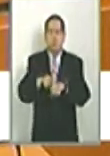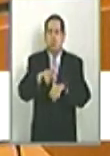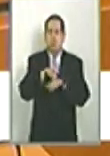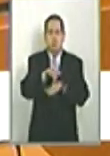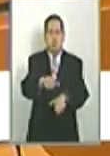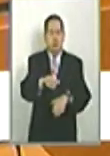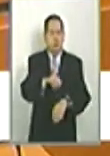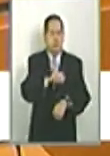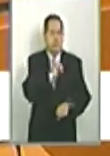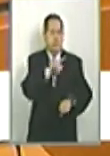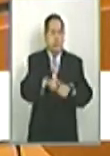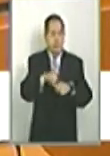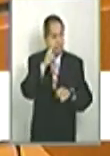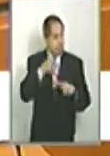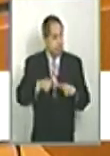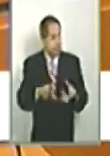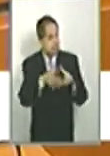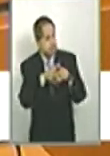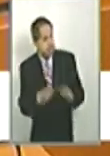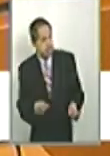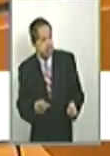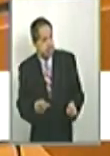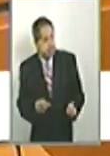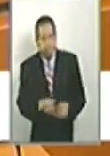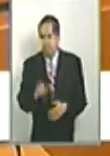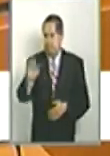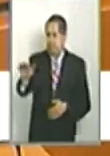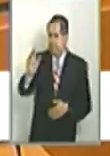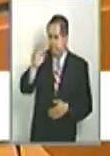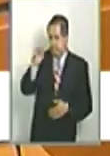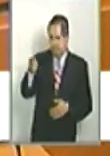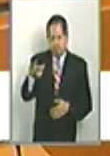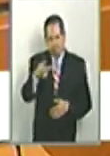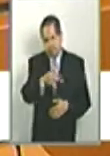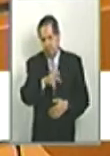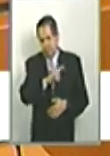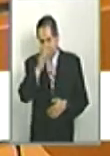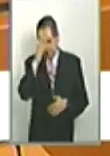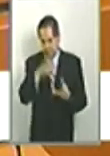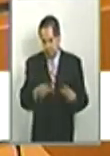declaración especial de ausencia para personas desaparecidas.